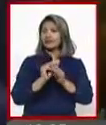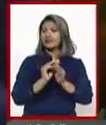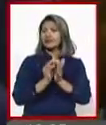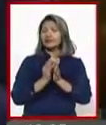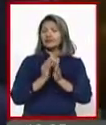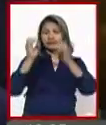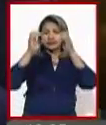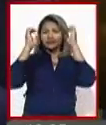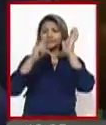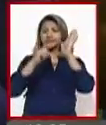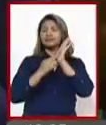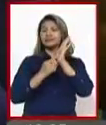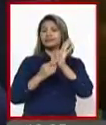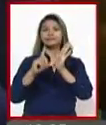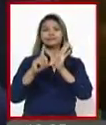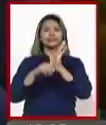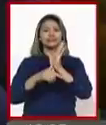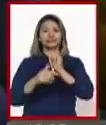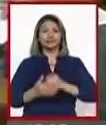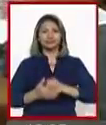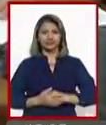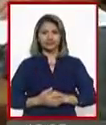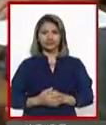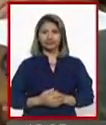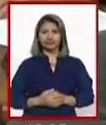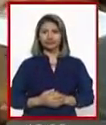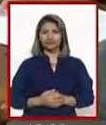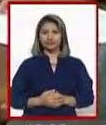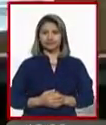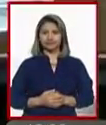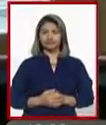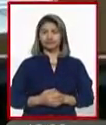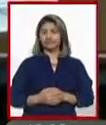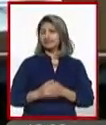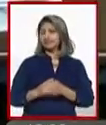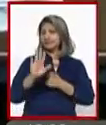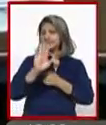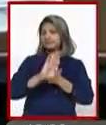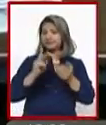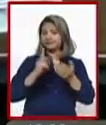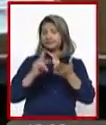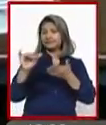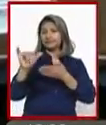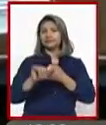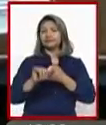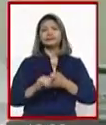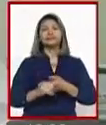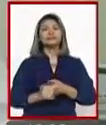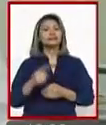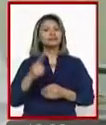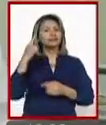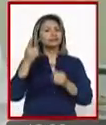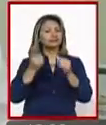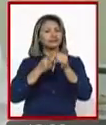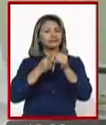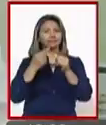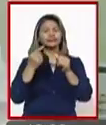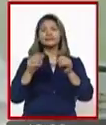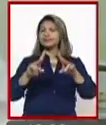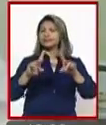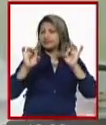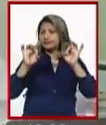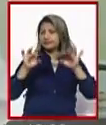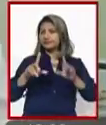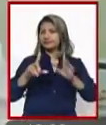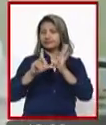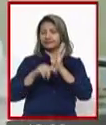Educación, y luego la, más que todo, defensa de su proyecto de perfil. Primero fue el examen, luego